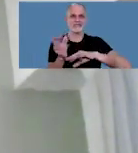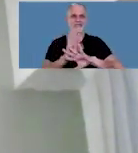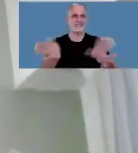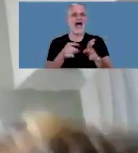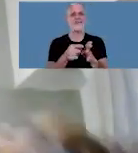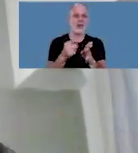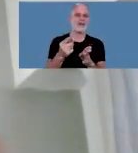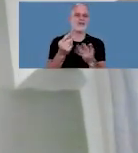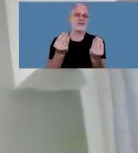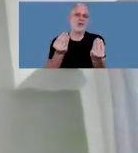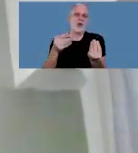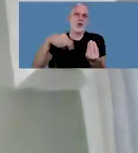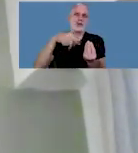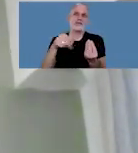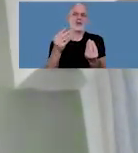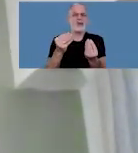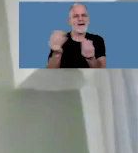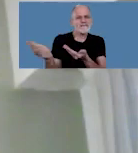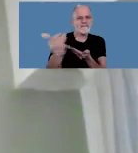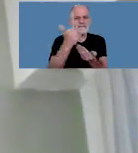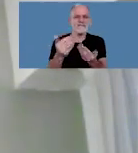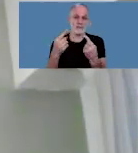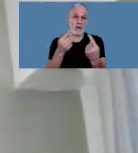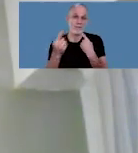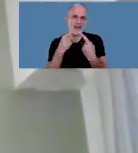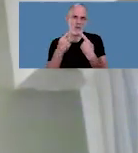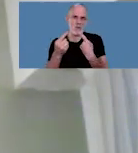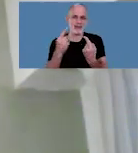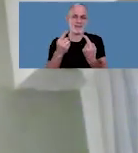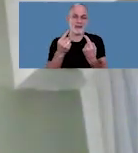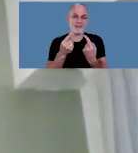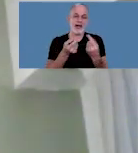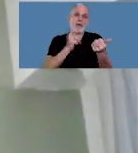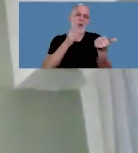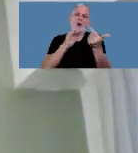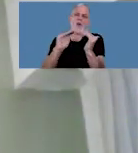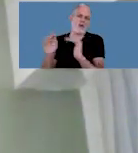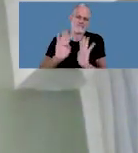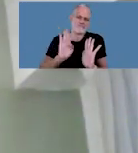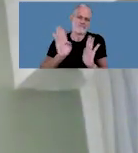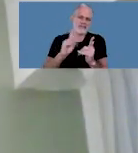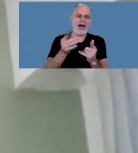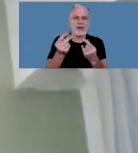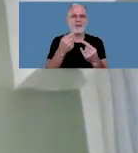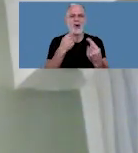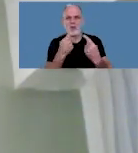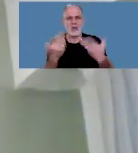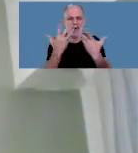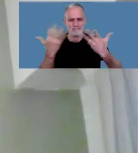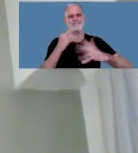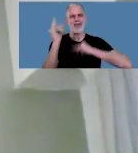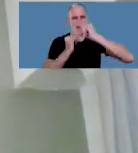obviamente hacer como un raconto, digamos, todas aquellas preguntas de que no se repiten para poder tratar de despejar todas aquellas inquietudes que